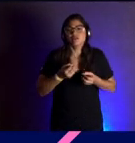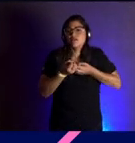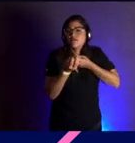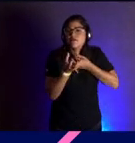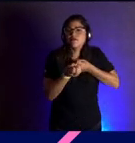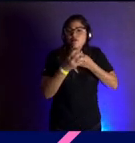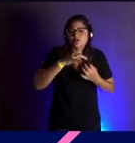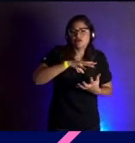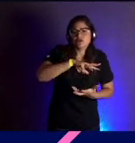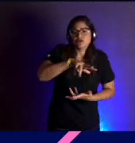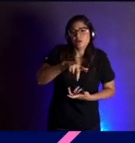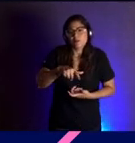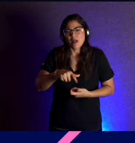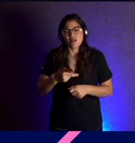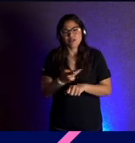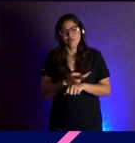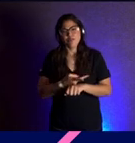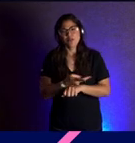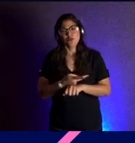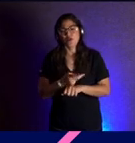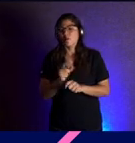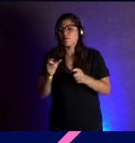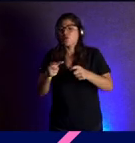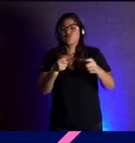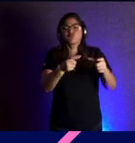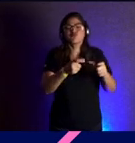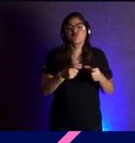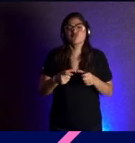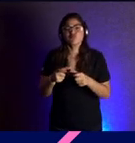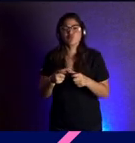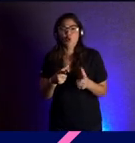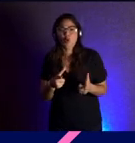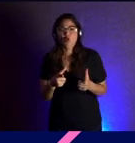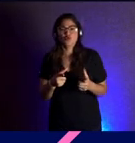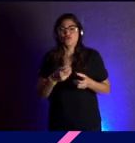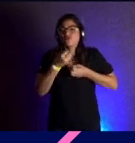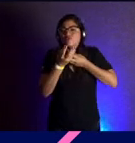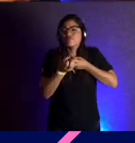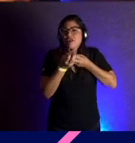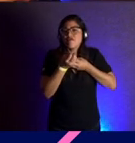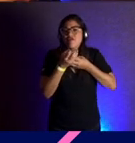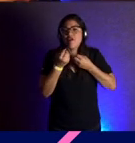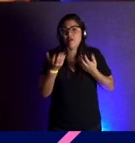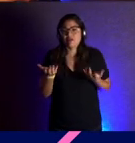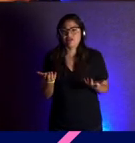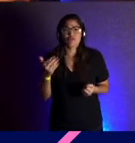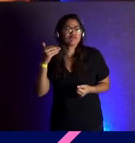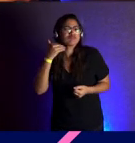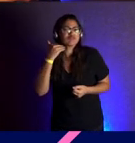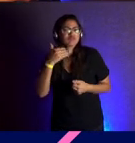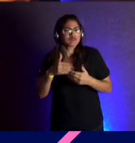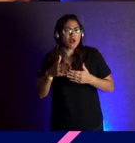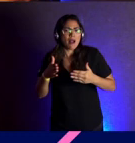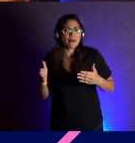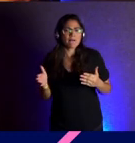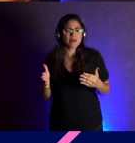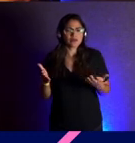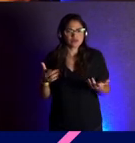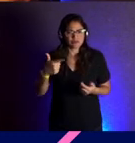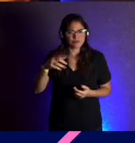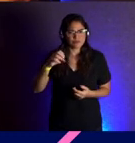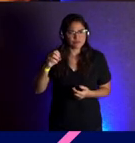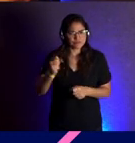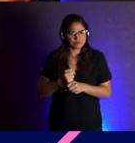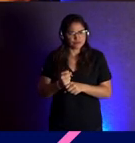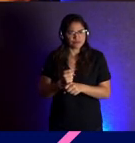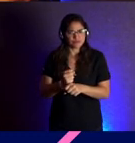buscamos dónde venían los datos. Nos dimos cuenta que es una base global abierta de la NASA y tiene 20 años de datos. Usamos entonces